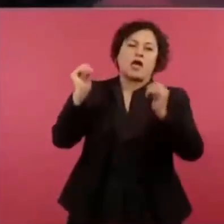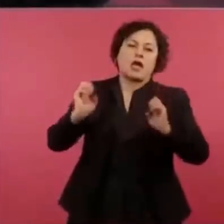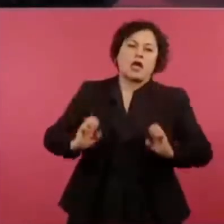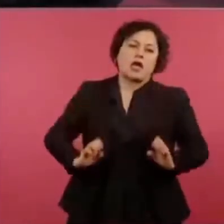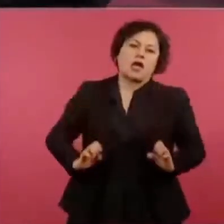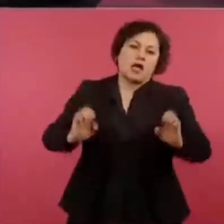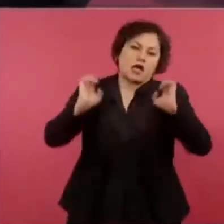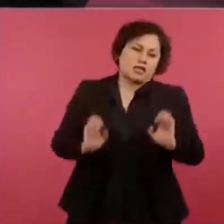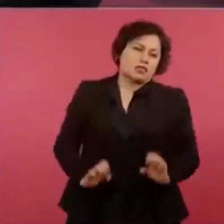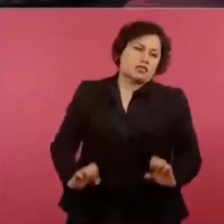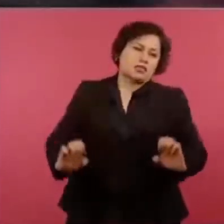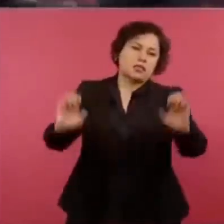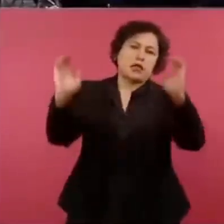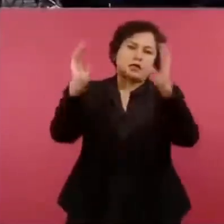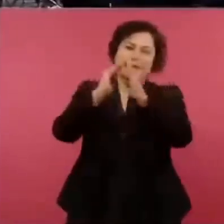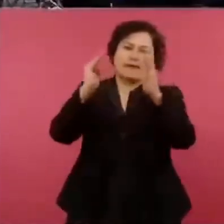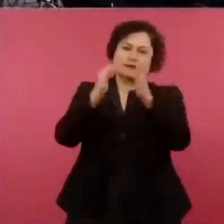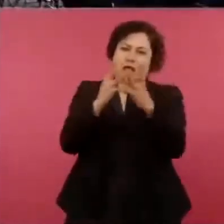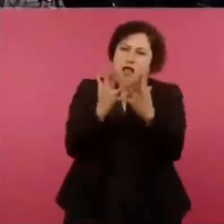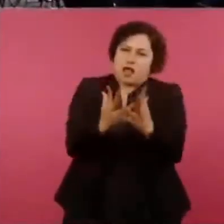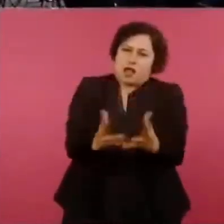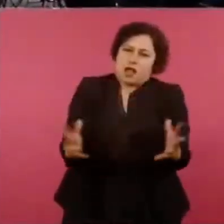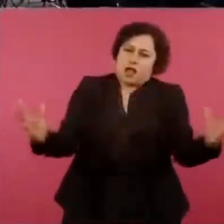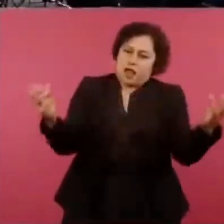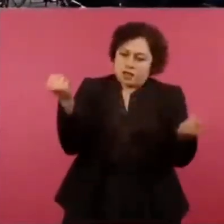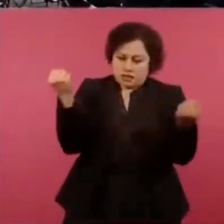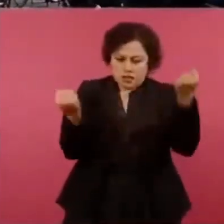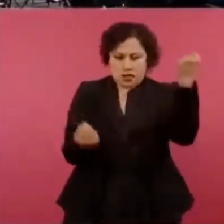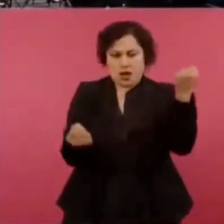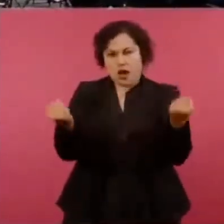ir de vacaciones